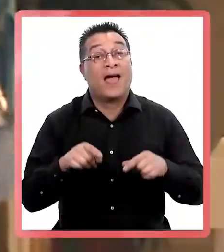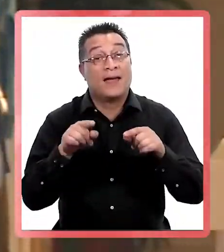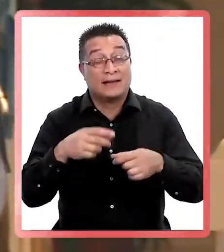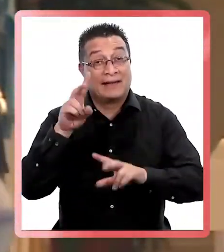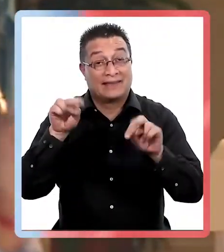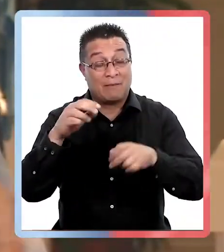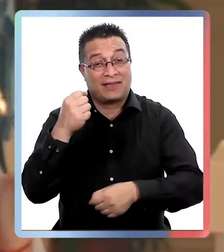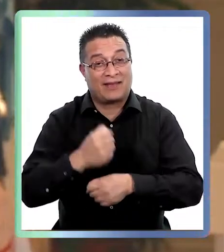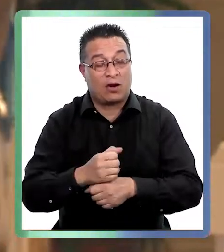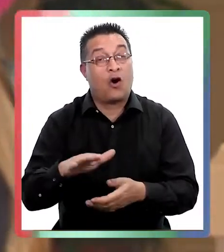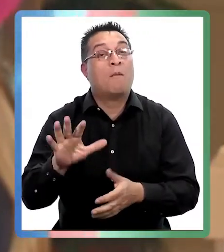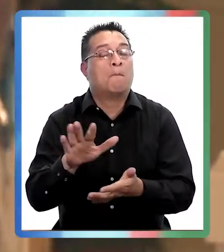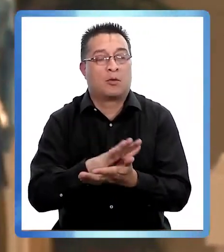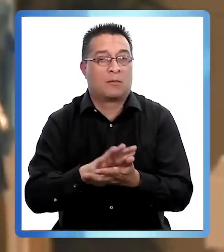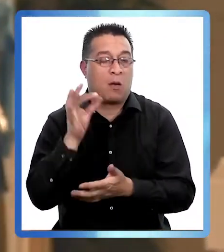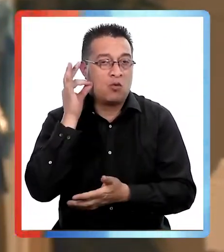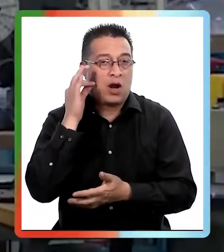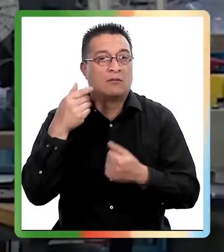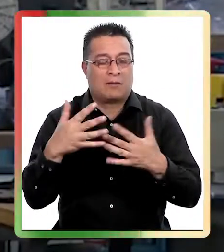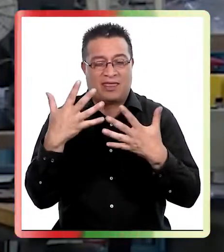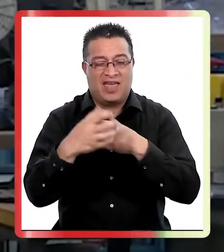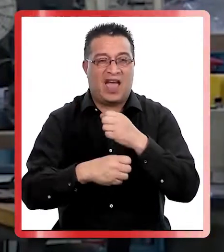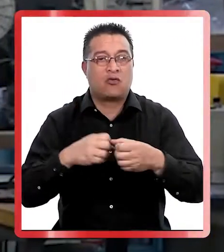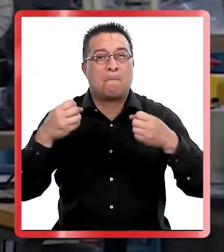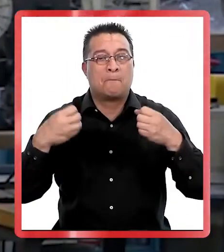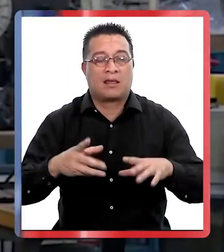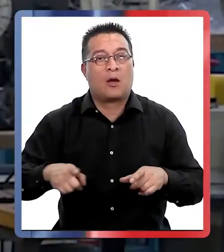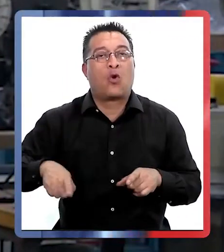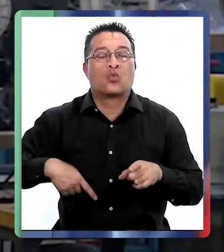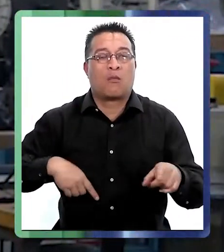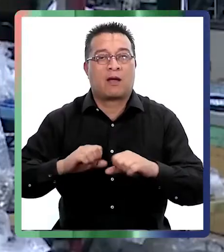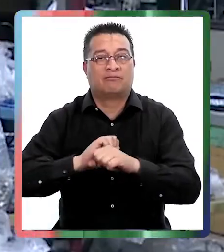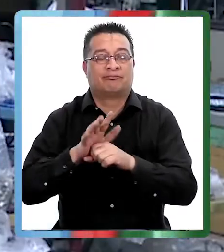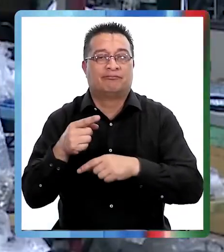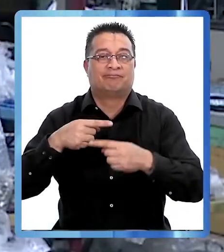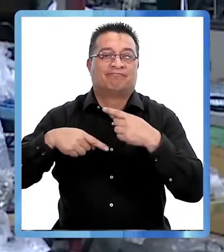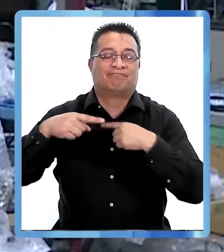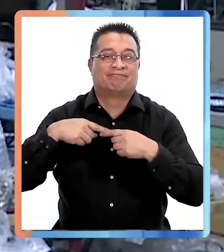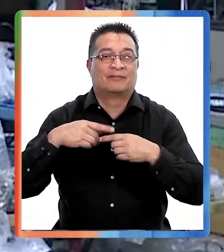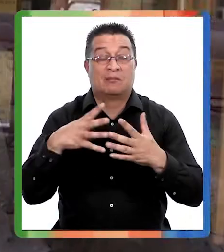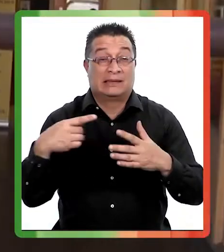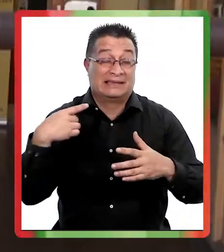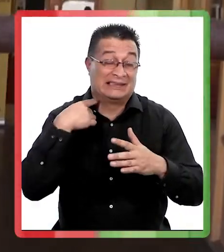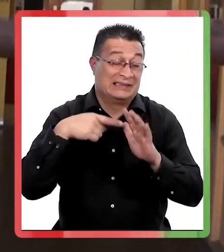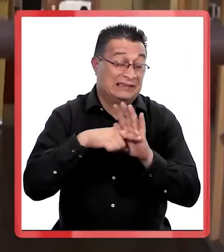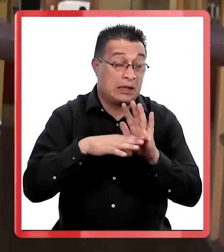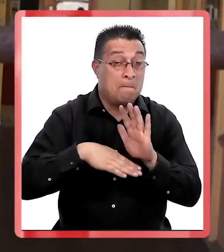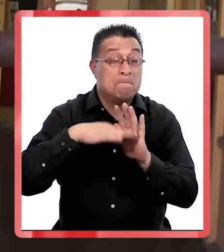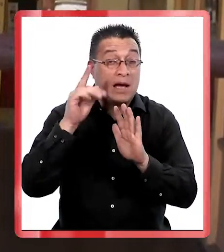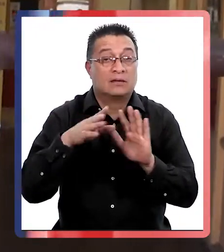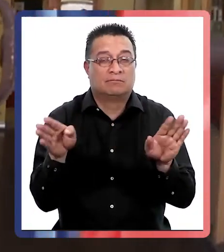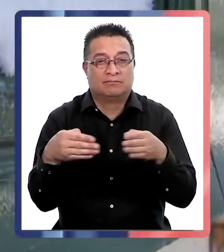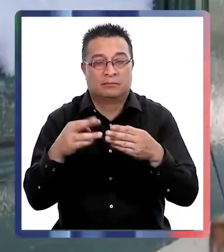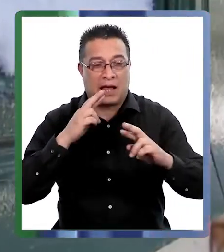Y en materia de empleo, por ejemplo, las mujeres retrocedieron una década por culpa de la pandemia. En la época más oscura de esta crisis